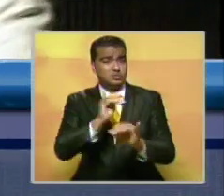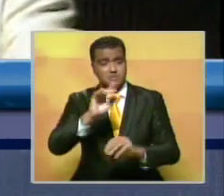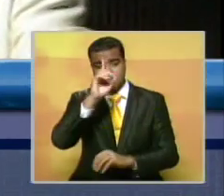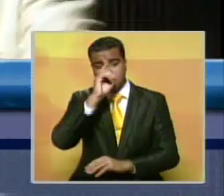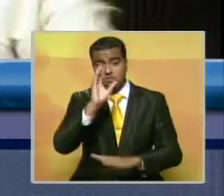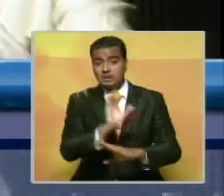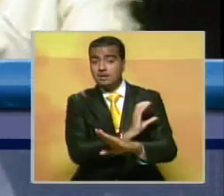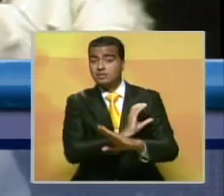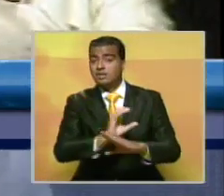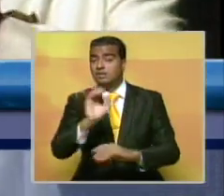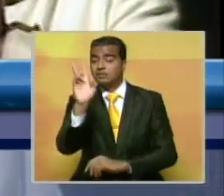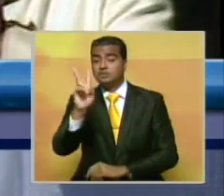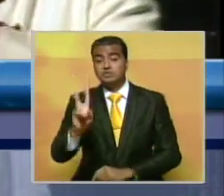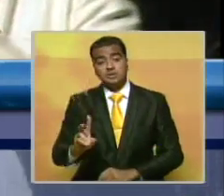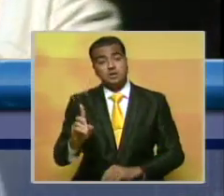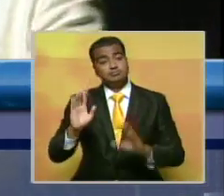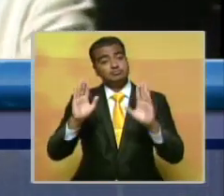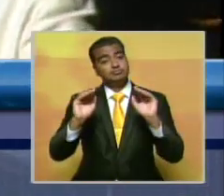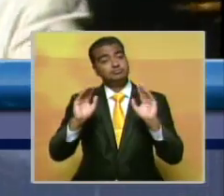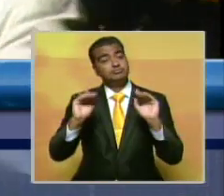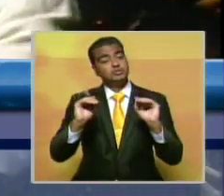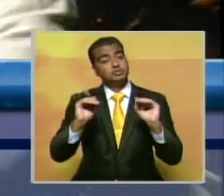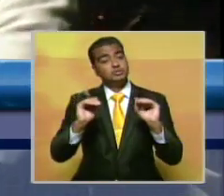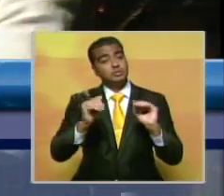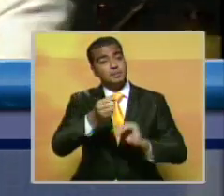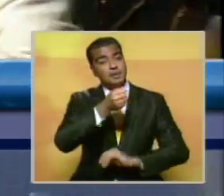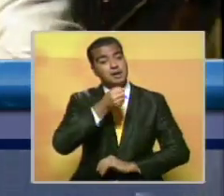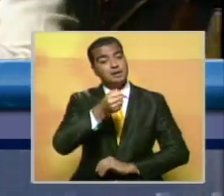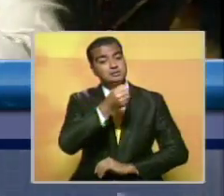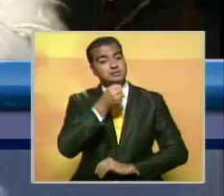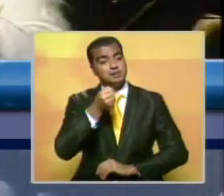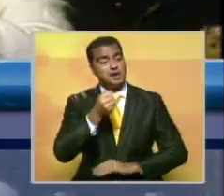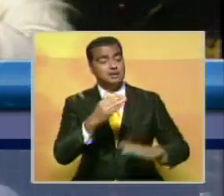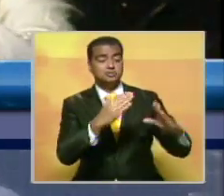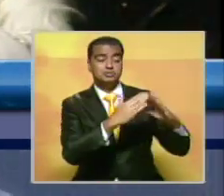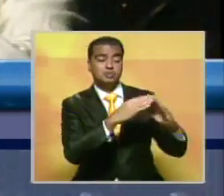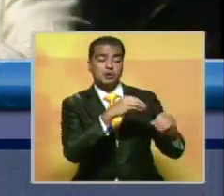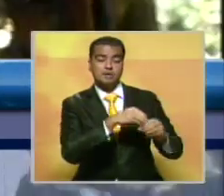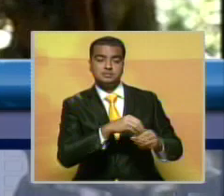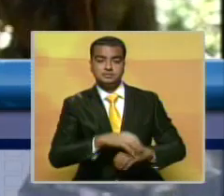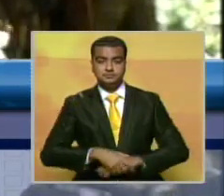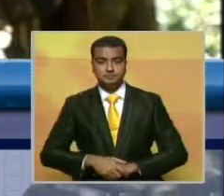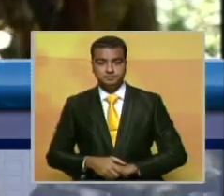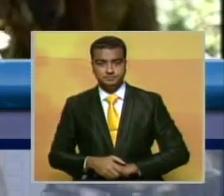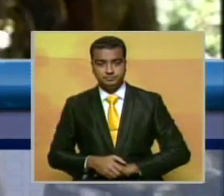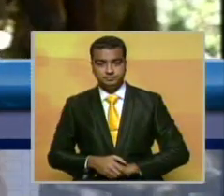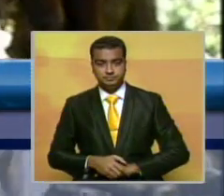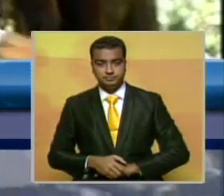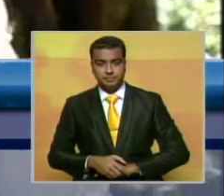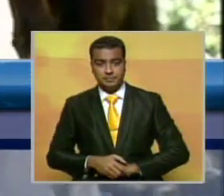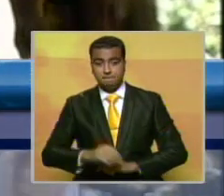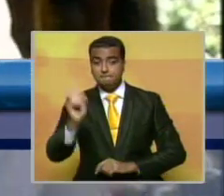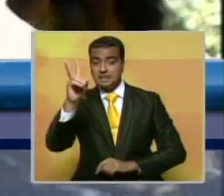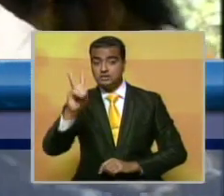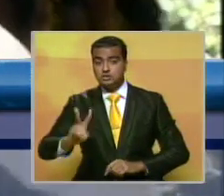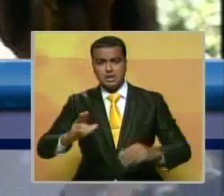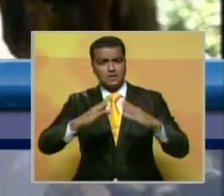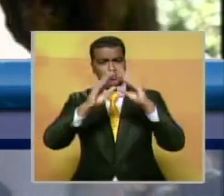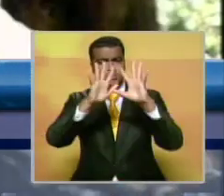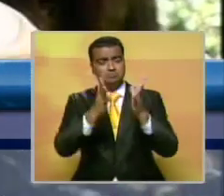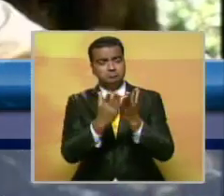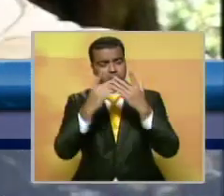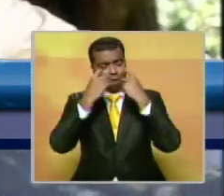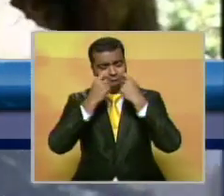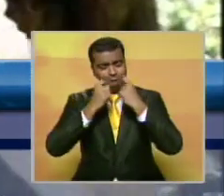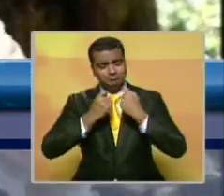el cantante venezolano se tuvo que retirar de los escenarios nacionales e internacionales. Venezuela y el mundo llora